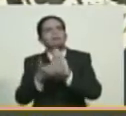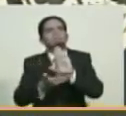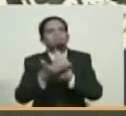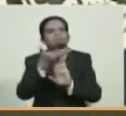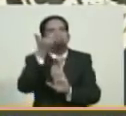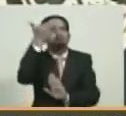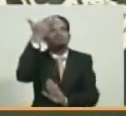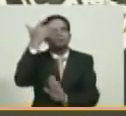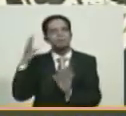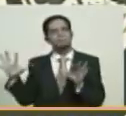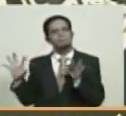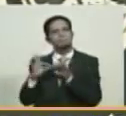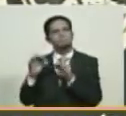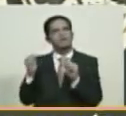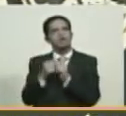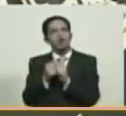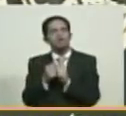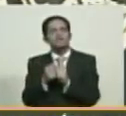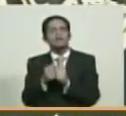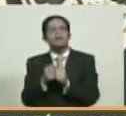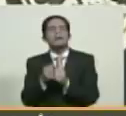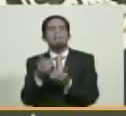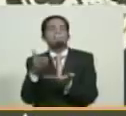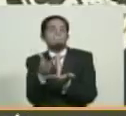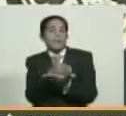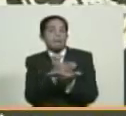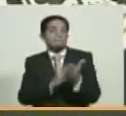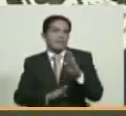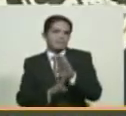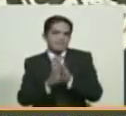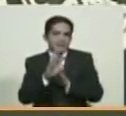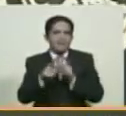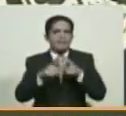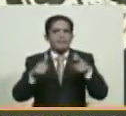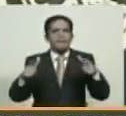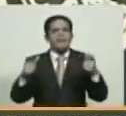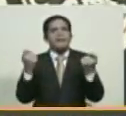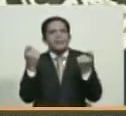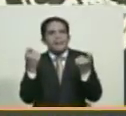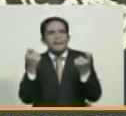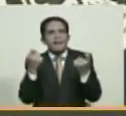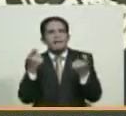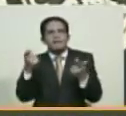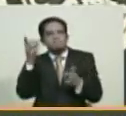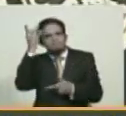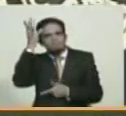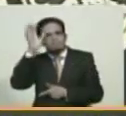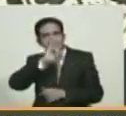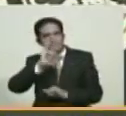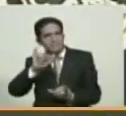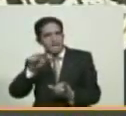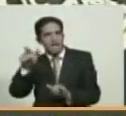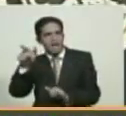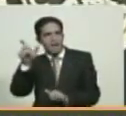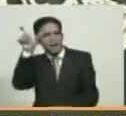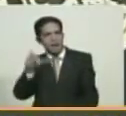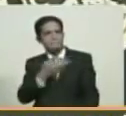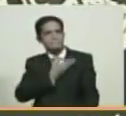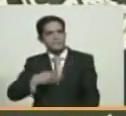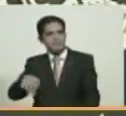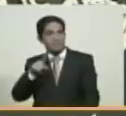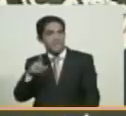en sintonía con el plan de recuperación económica que ha puesto en marcha el Ejecutivo Nacional y que, bueno, que va a coayudar a